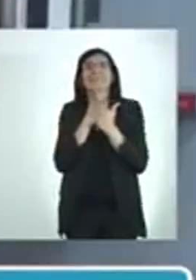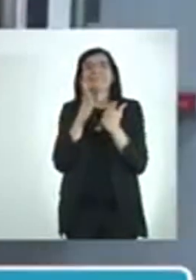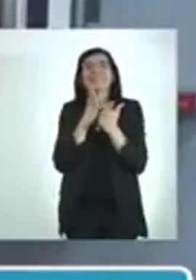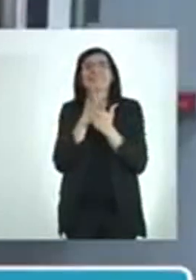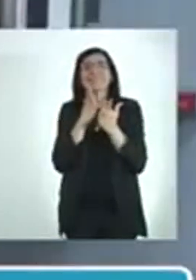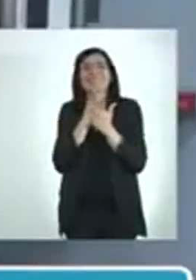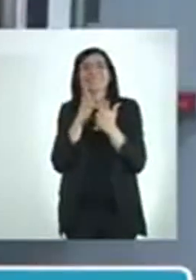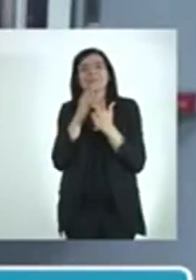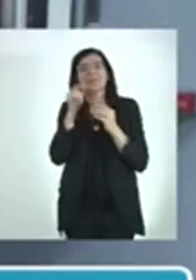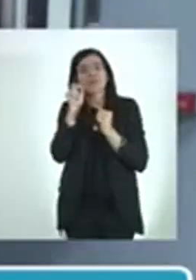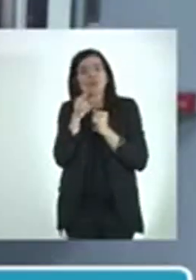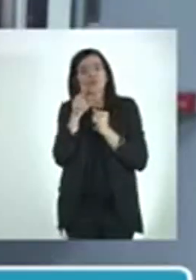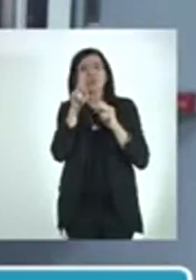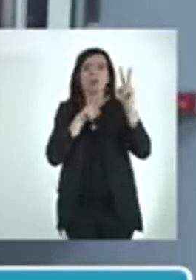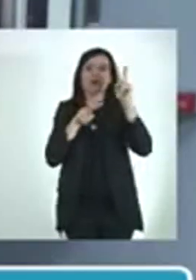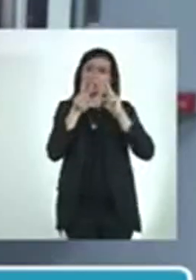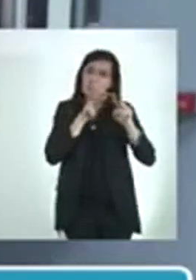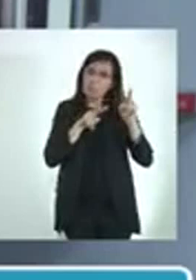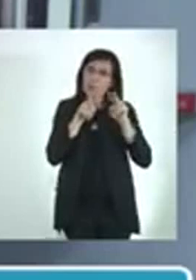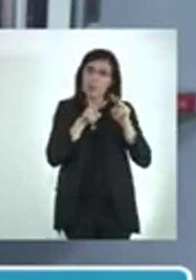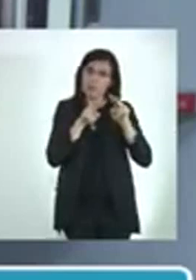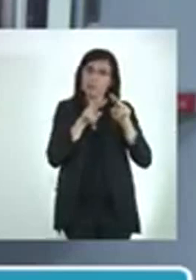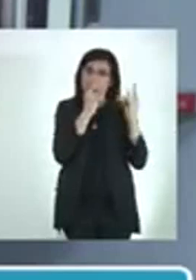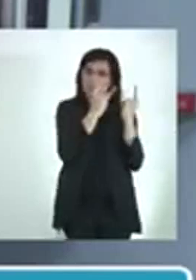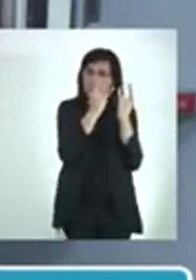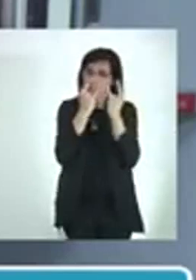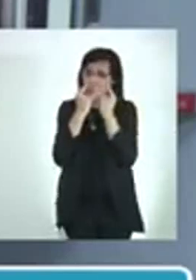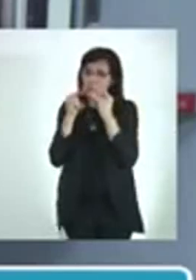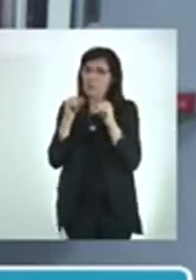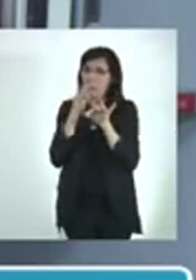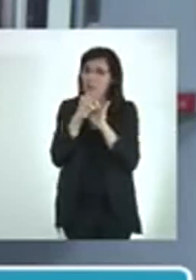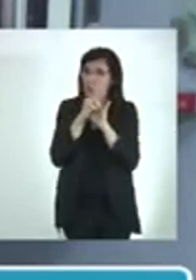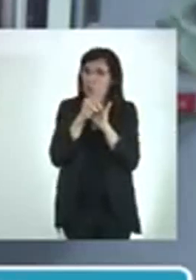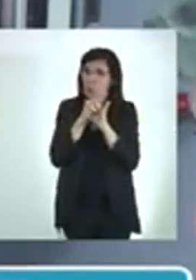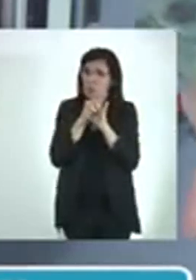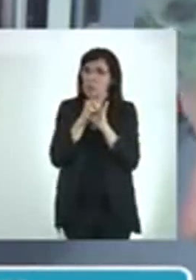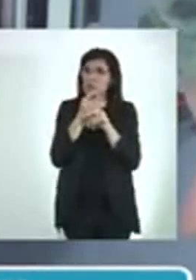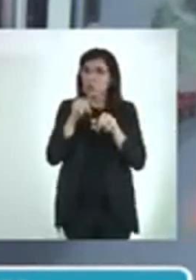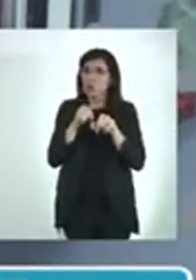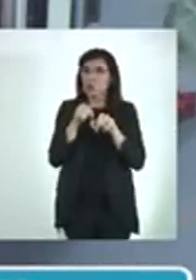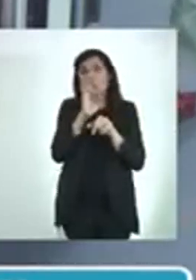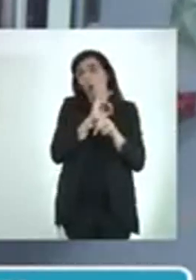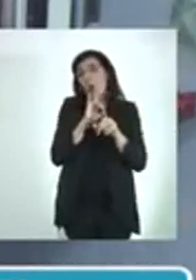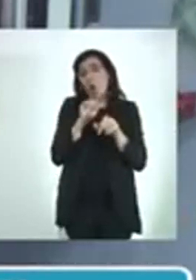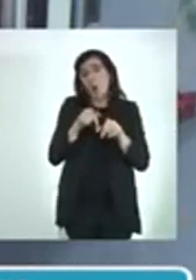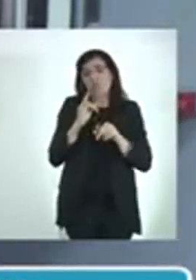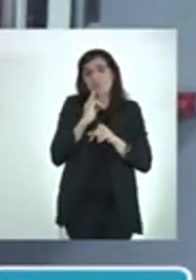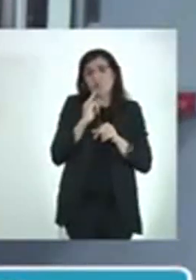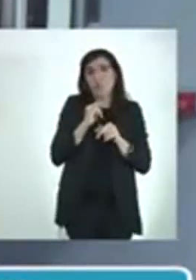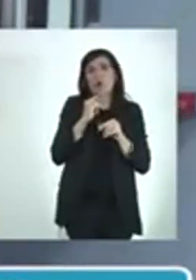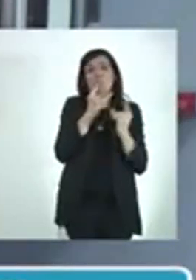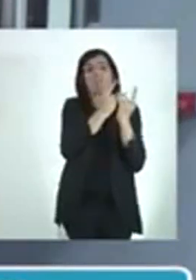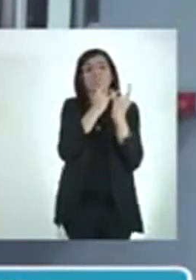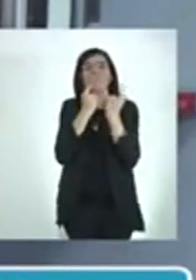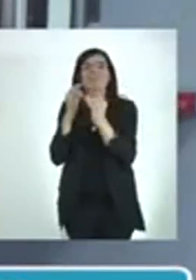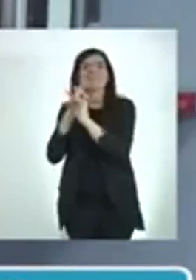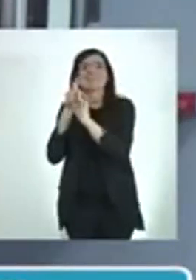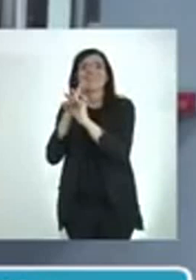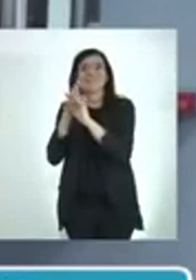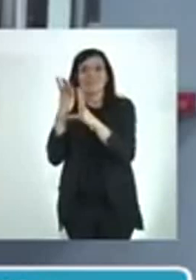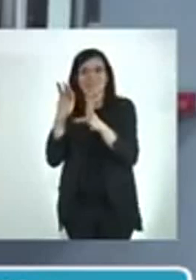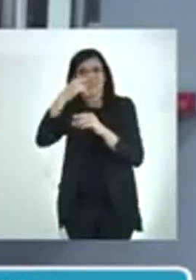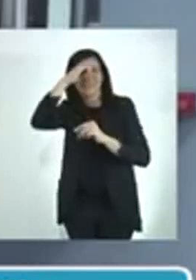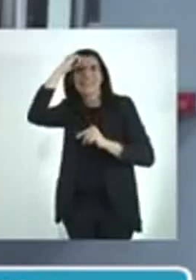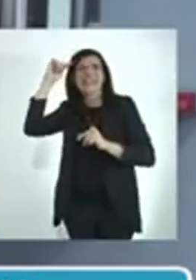buscar los materiales en los sitios oficiales que en la plataforma del Ministerio de Educación de la provincia están. Bien. Y también están en la